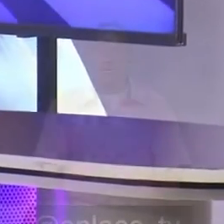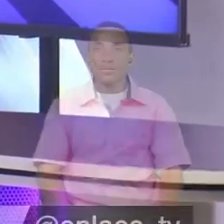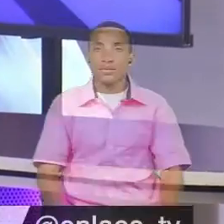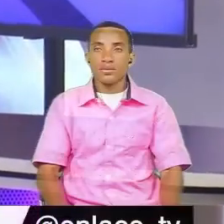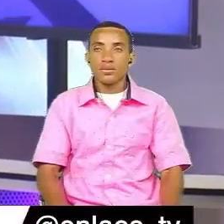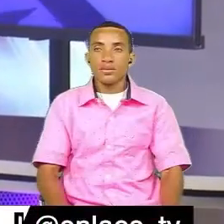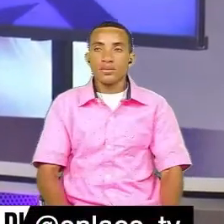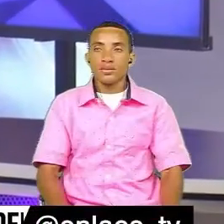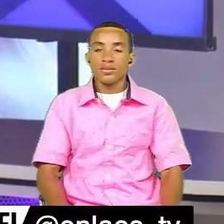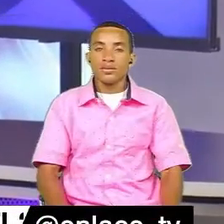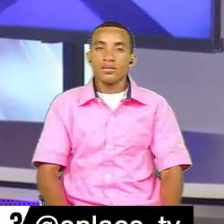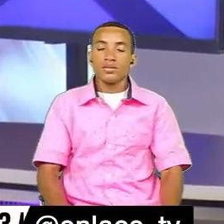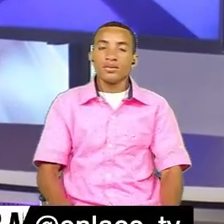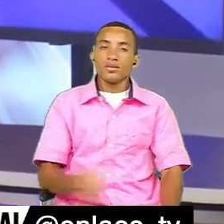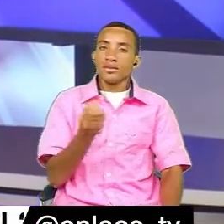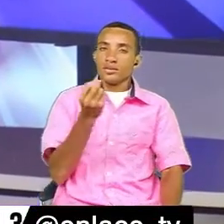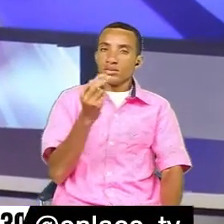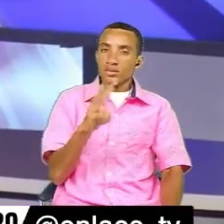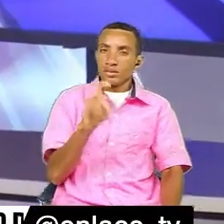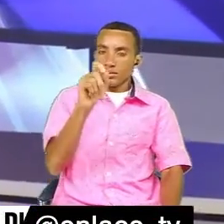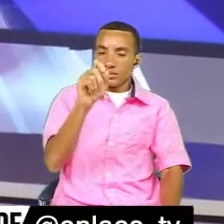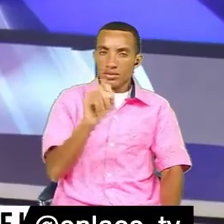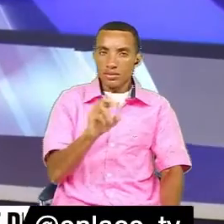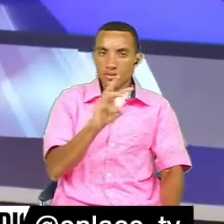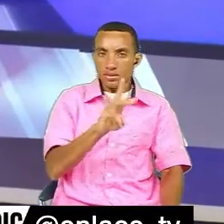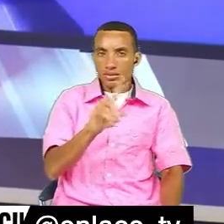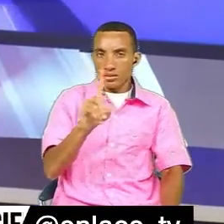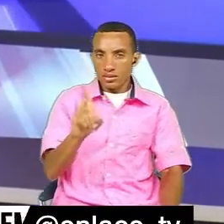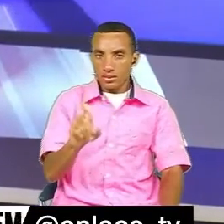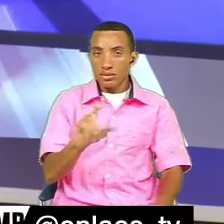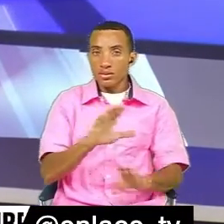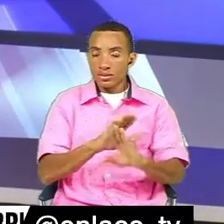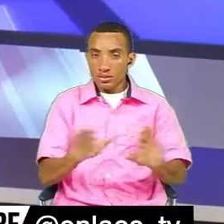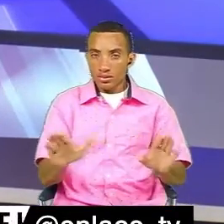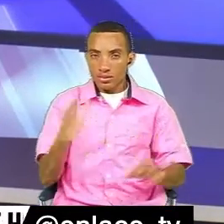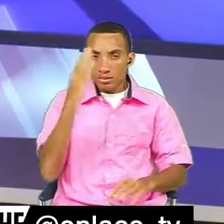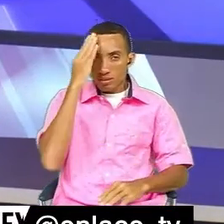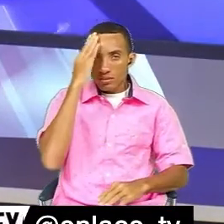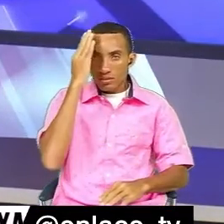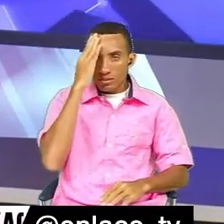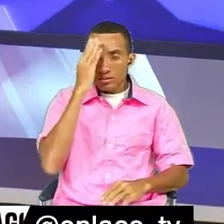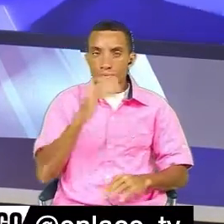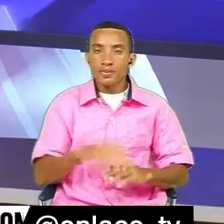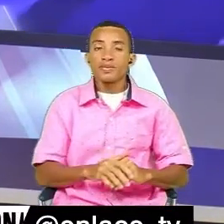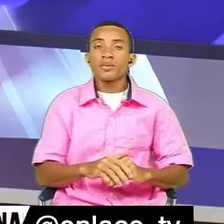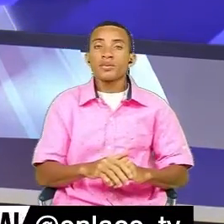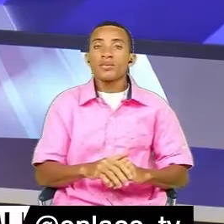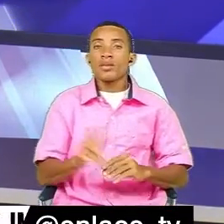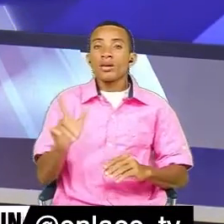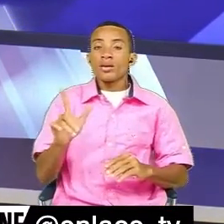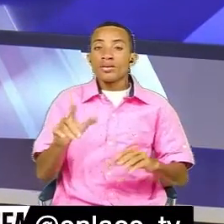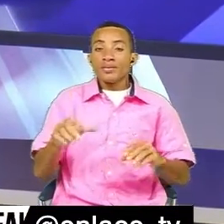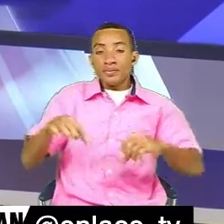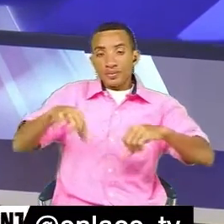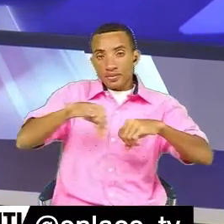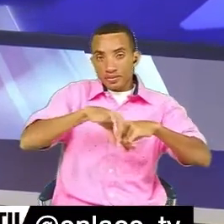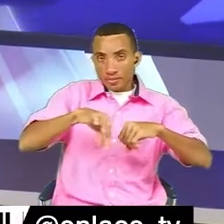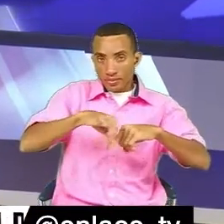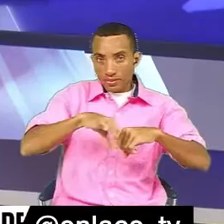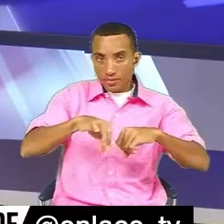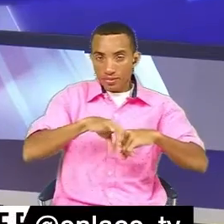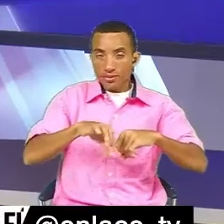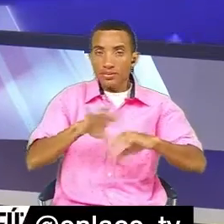Del mediodía 36 minutos y continuamos con información deportiva. Alianza Petrolera cumplió hoy con uno de sus últimos entrenamientos previos al encuentro